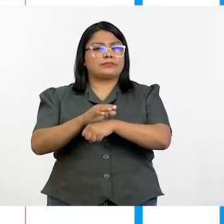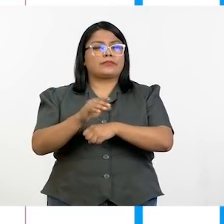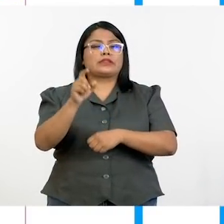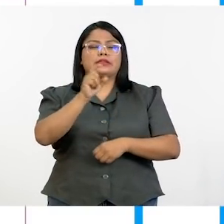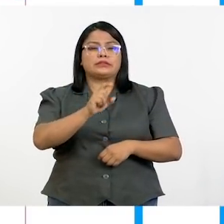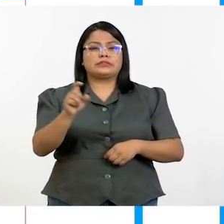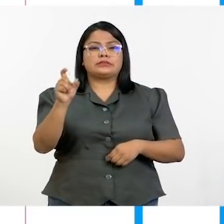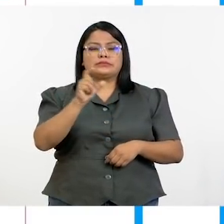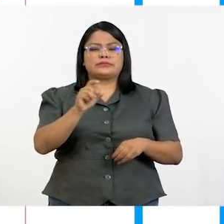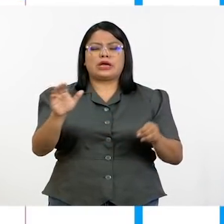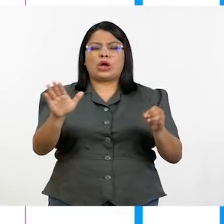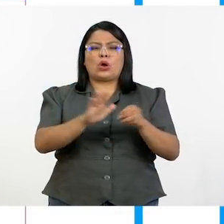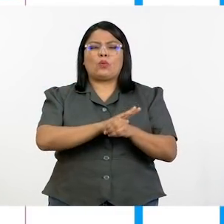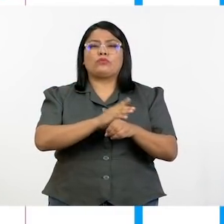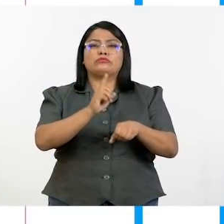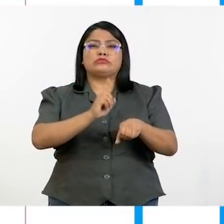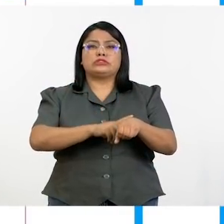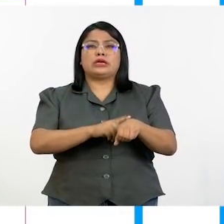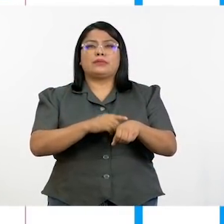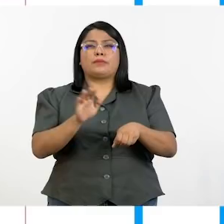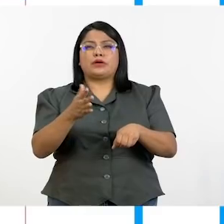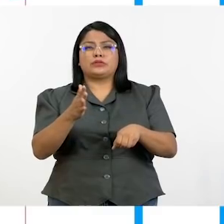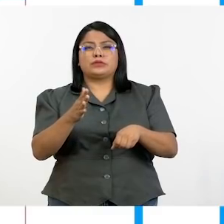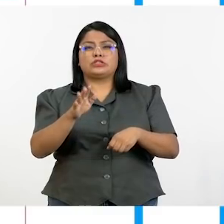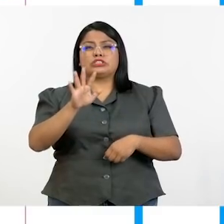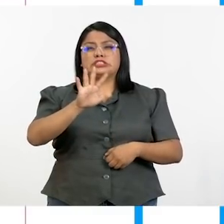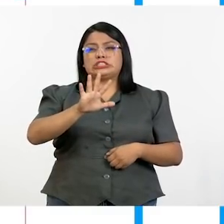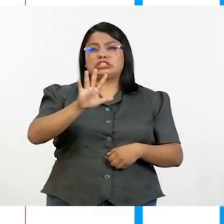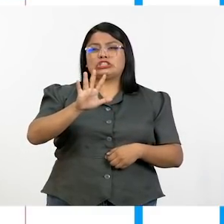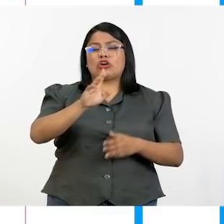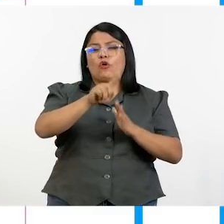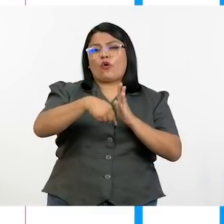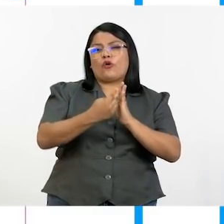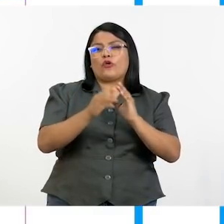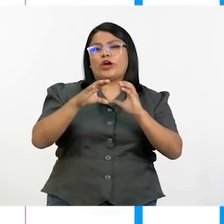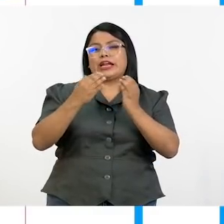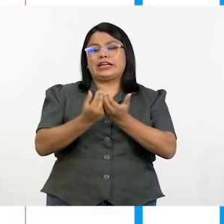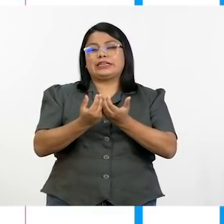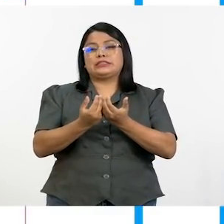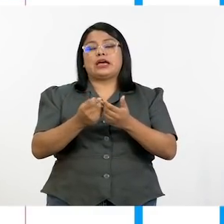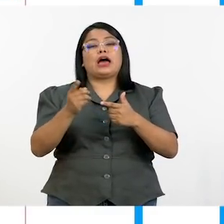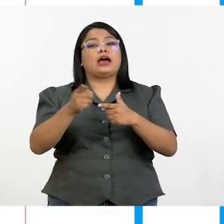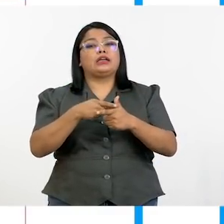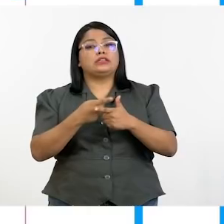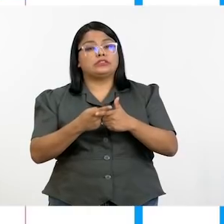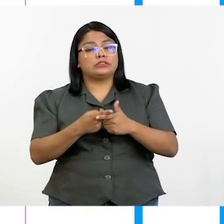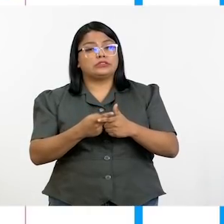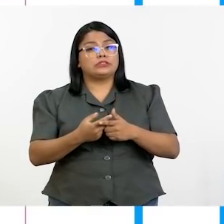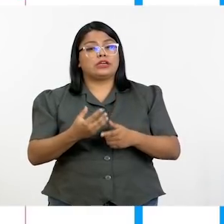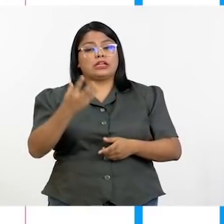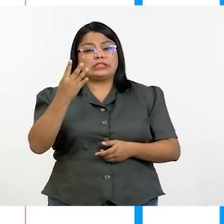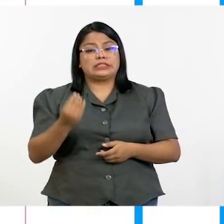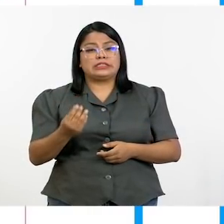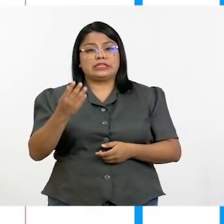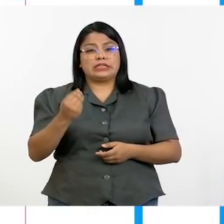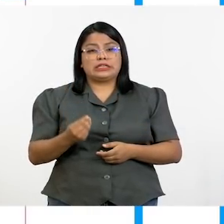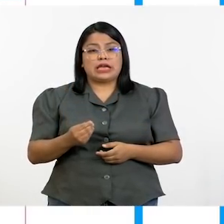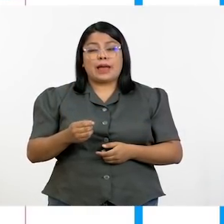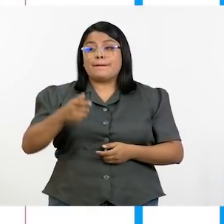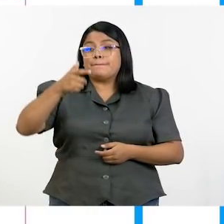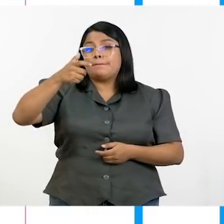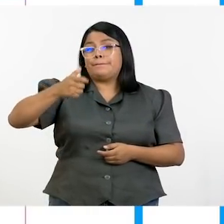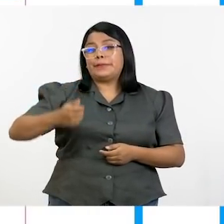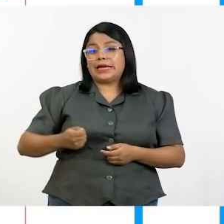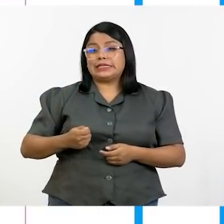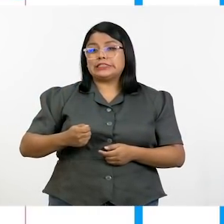que cada semana se complete en un tiempo estimado de 5 horas clase, por lo que al asignar las fechas en la columna